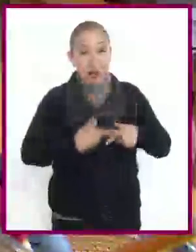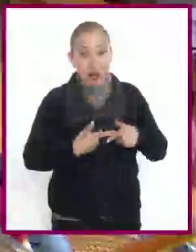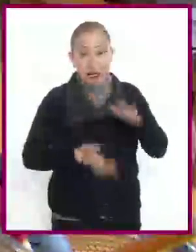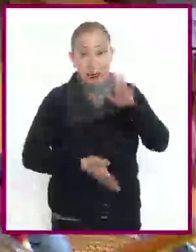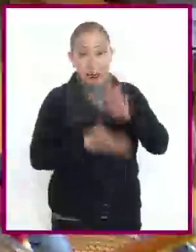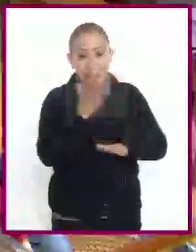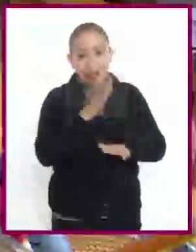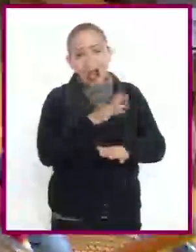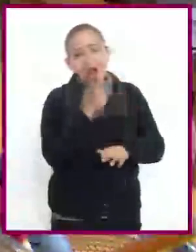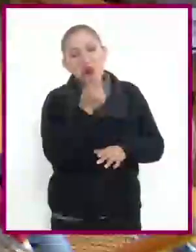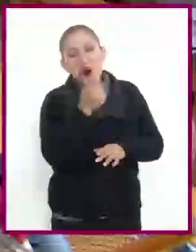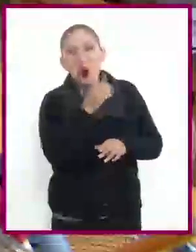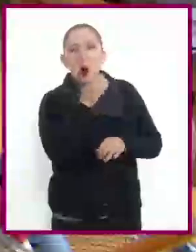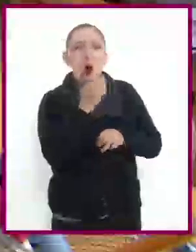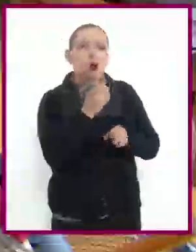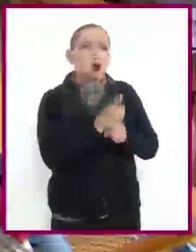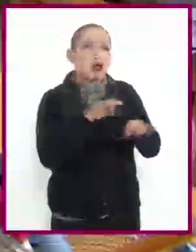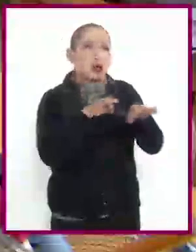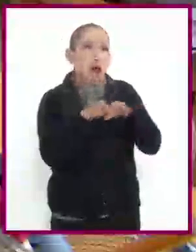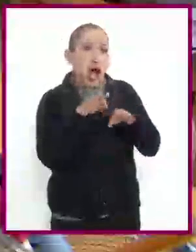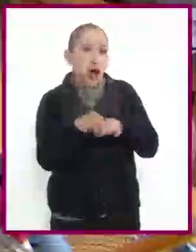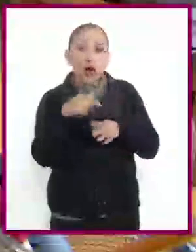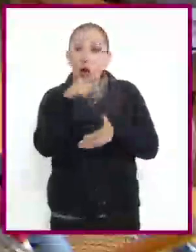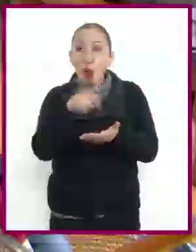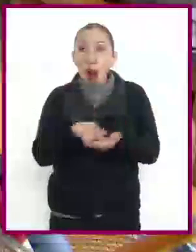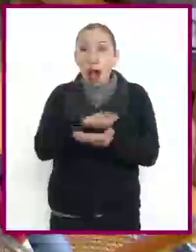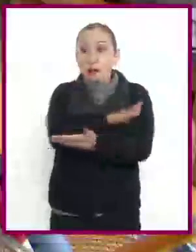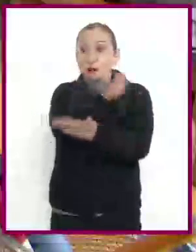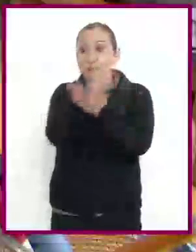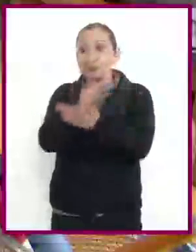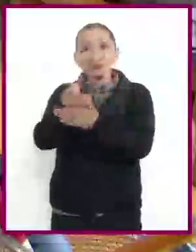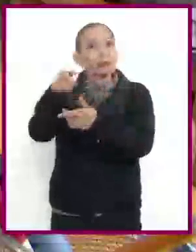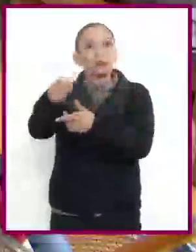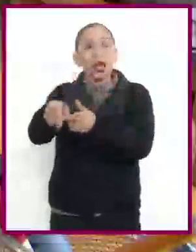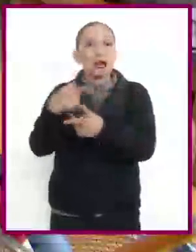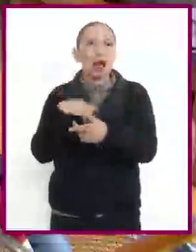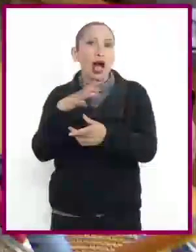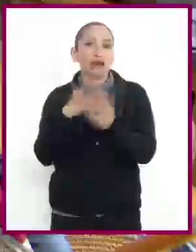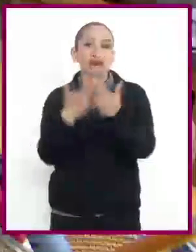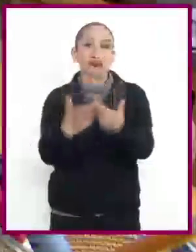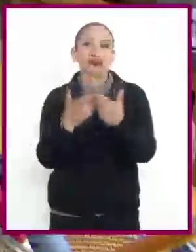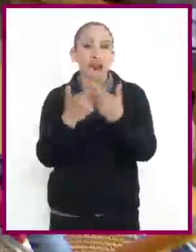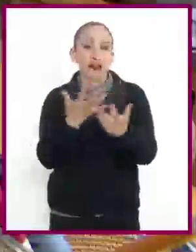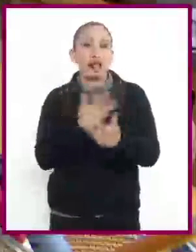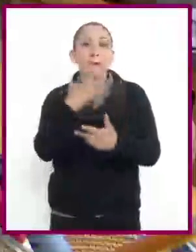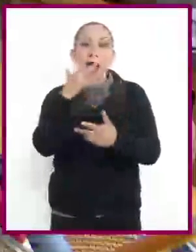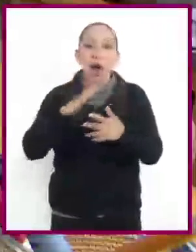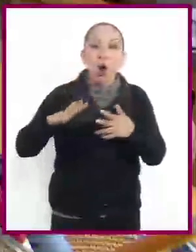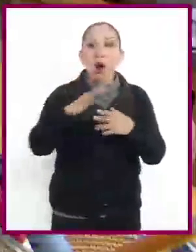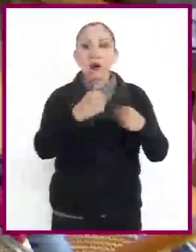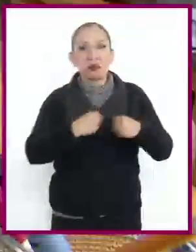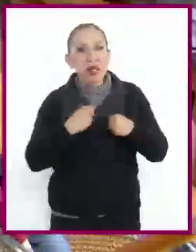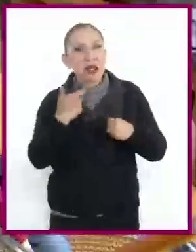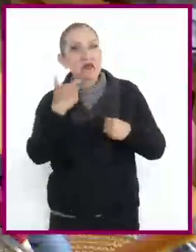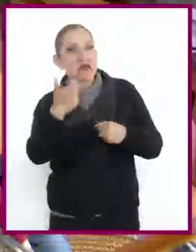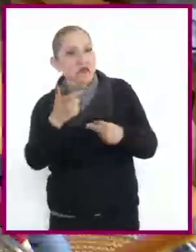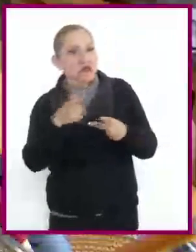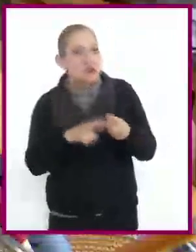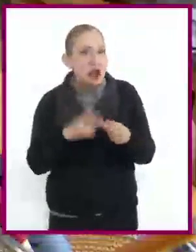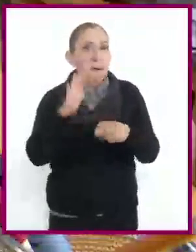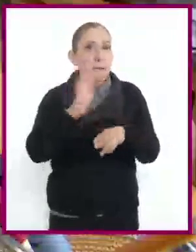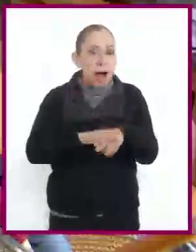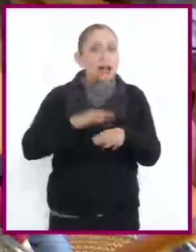son espacios con un alto desarrollo económico y social, o se encuentran alrededor de áreas metropolitanas.